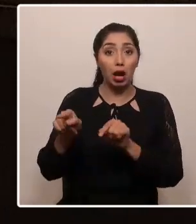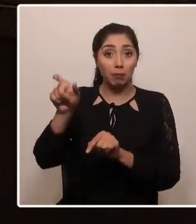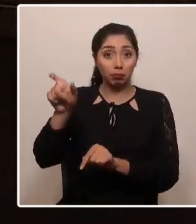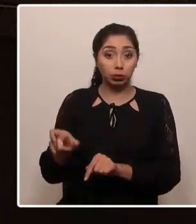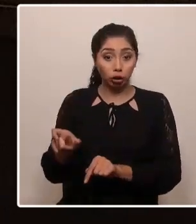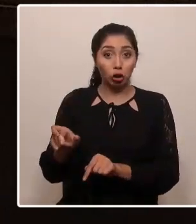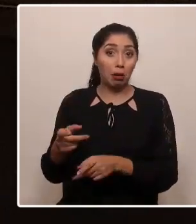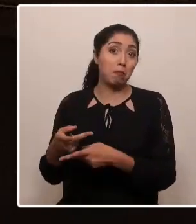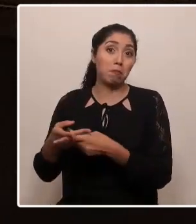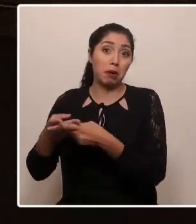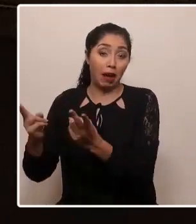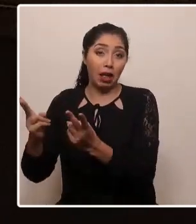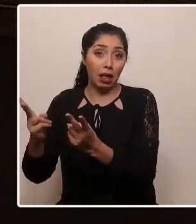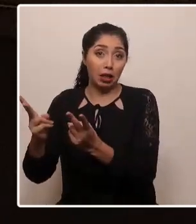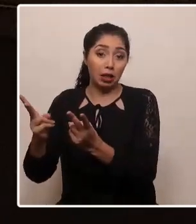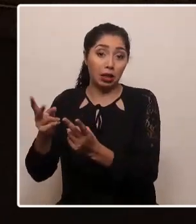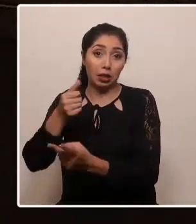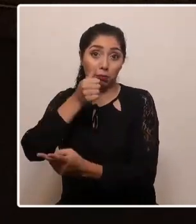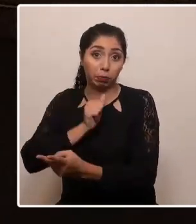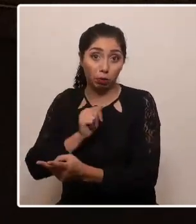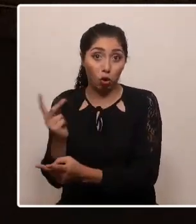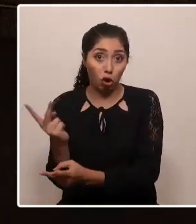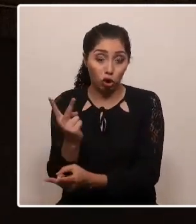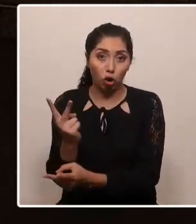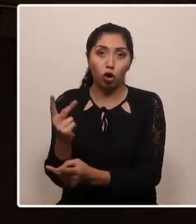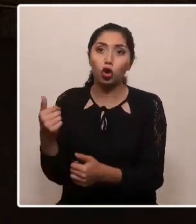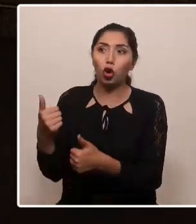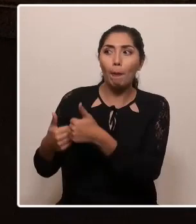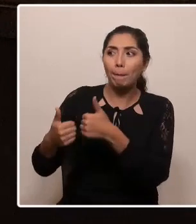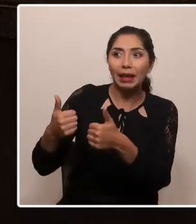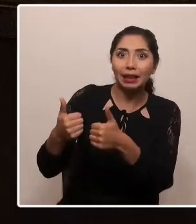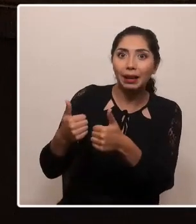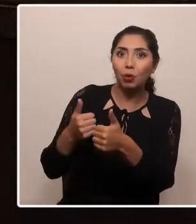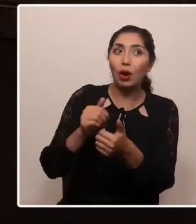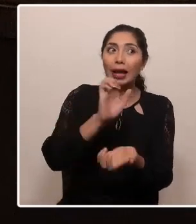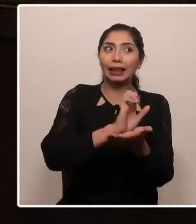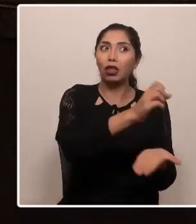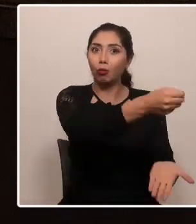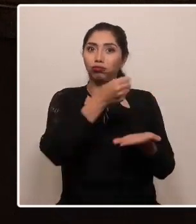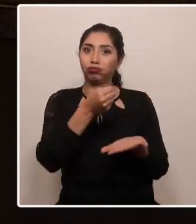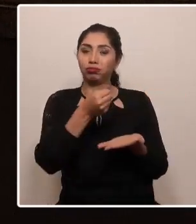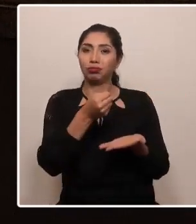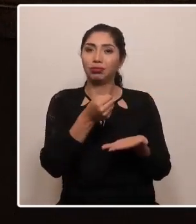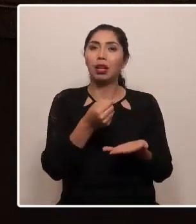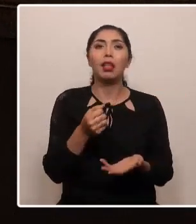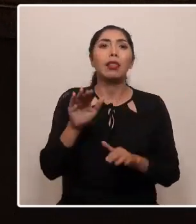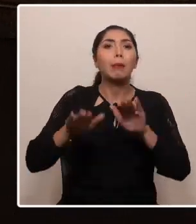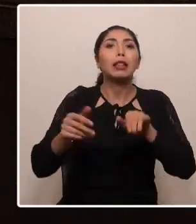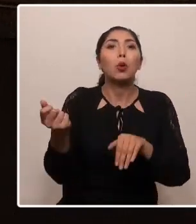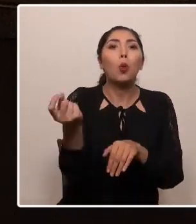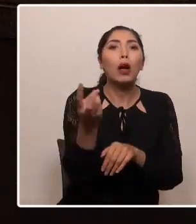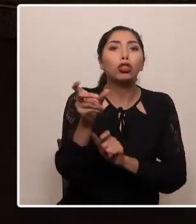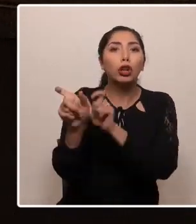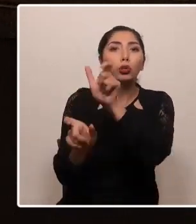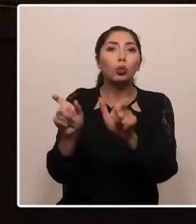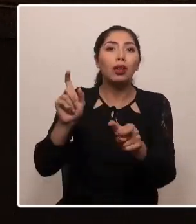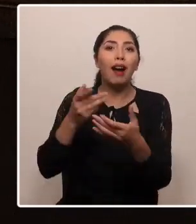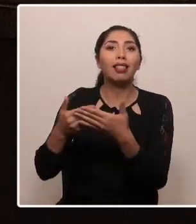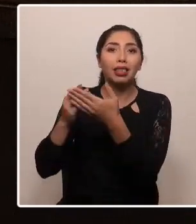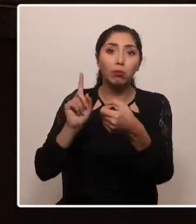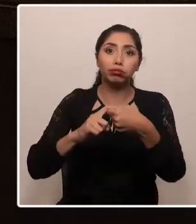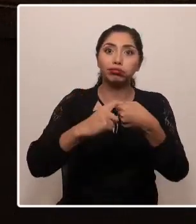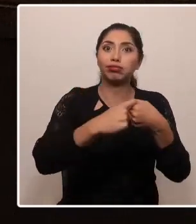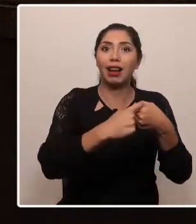y públicos compiten por la subvención del Estado, la que está asociada a la cantidad de estudiantes que tienen en su escuela, el conocido sistema